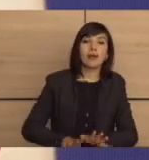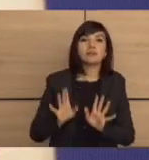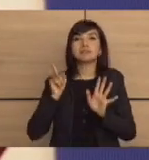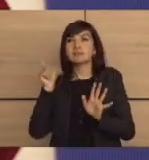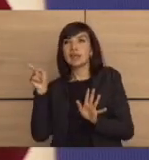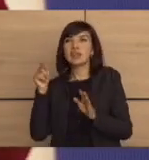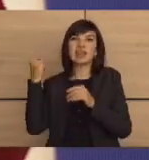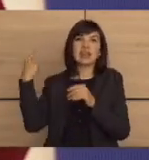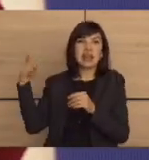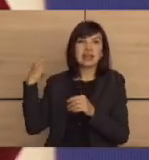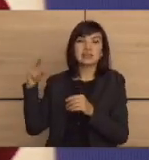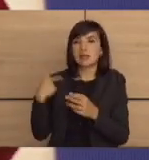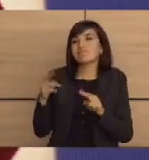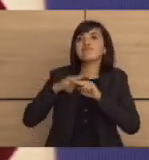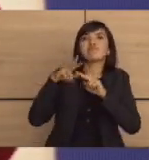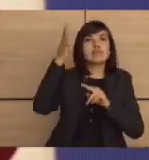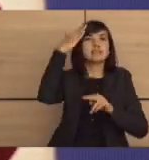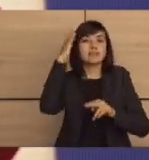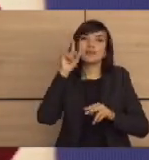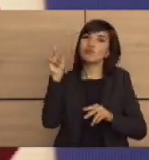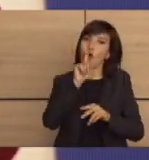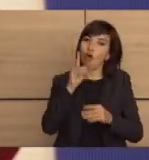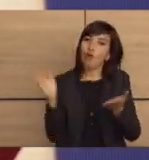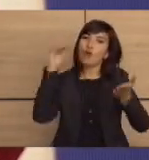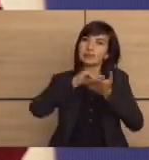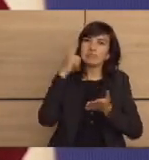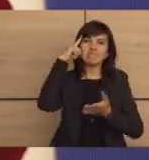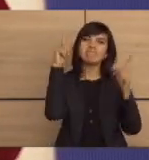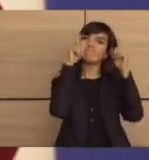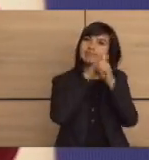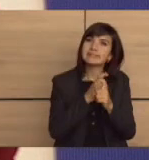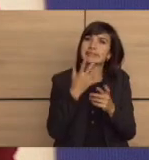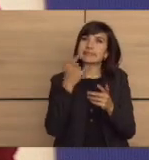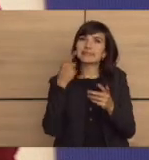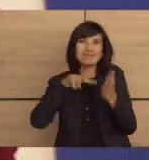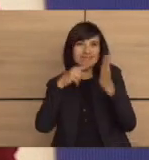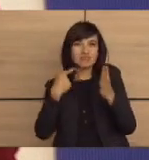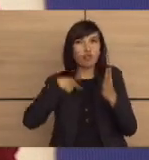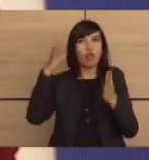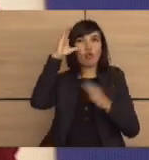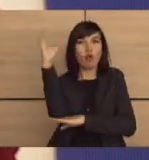pasado, o lo que está bien, repensarlo muy bien. Y